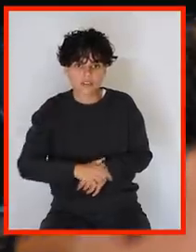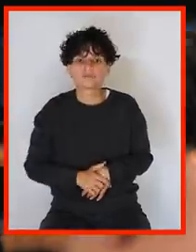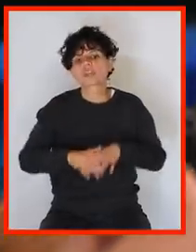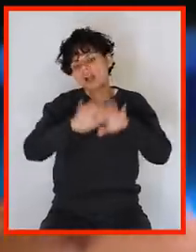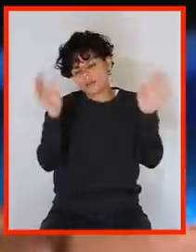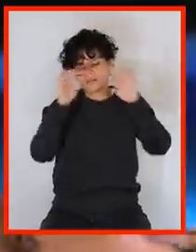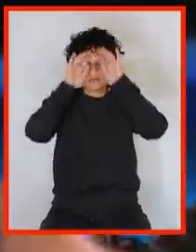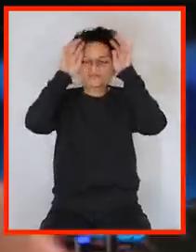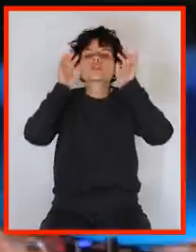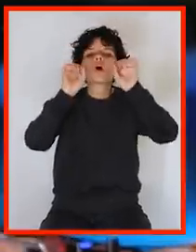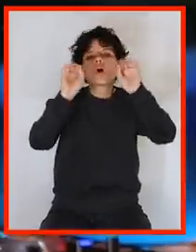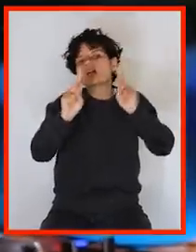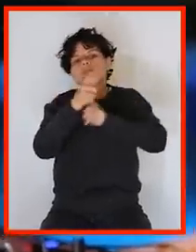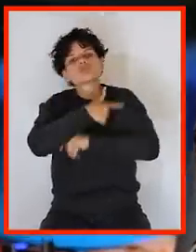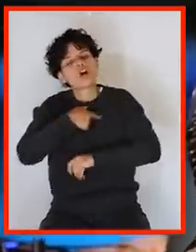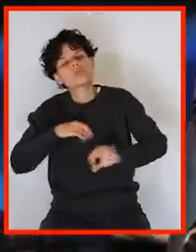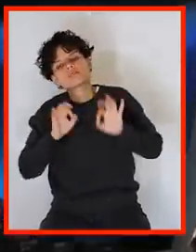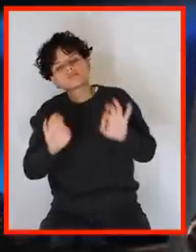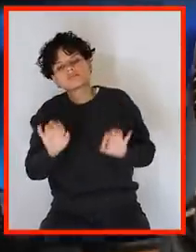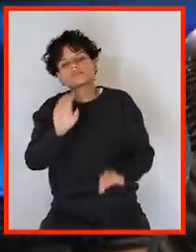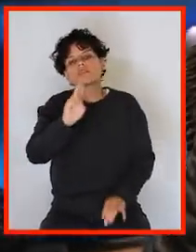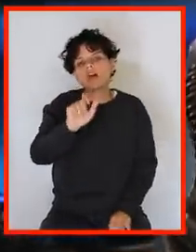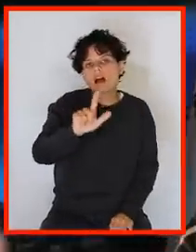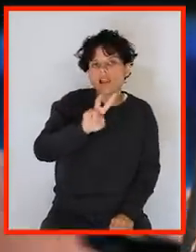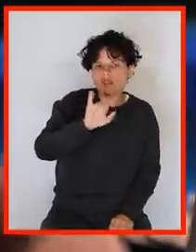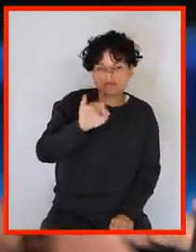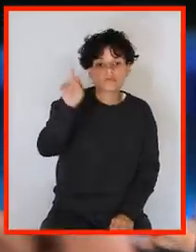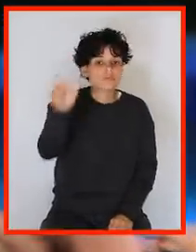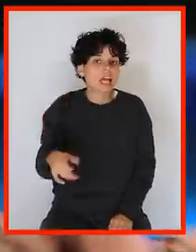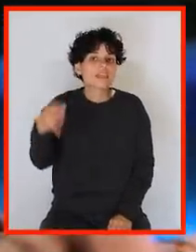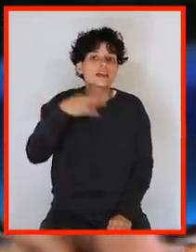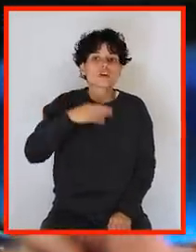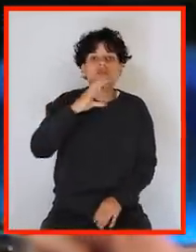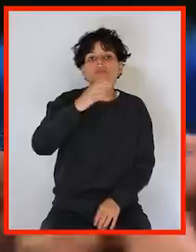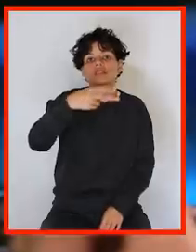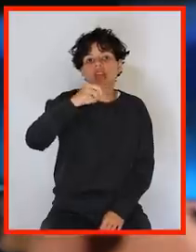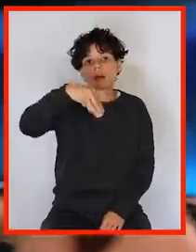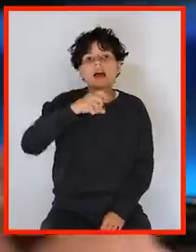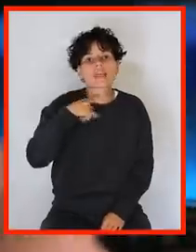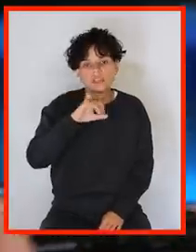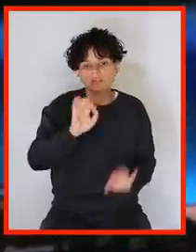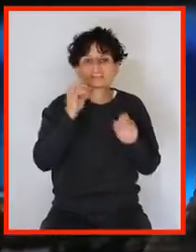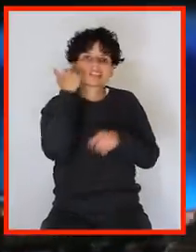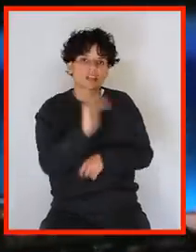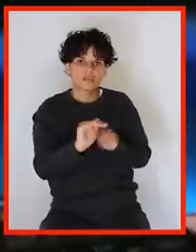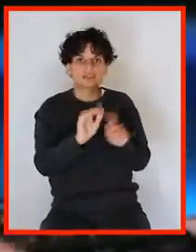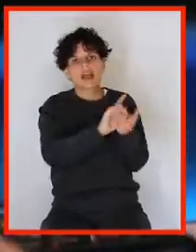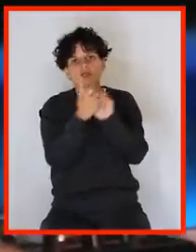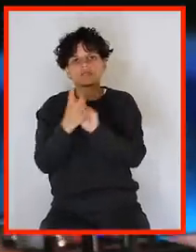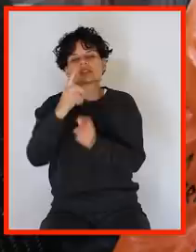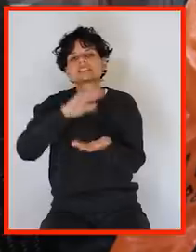weá que. Me dejé así, pues. Pasó como el tiempo y la weá. Y. Como que creció el chamaquito, pues. Así como. El